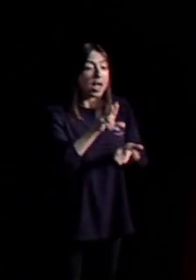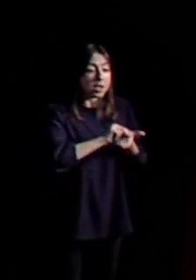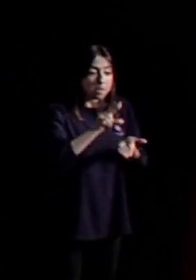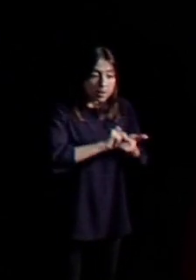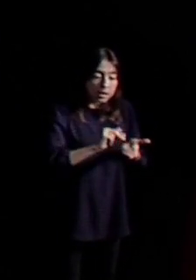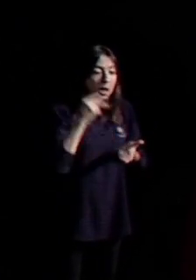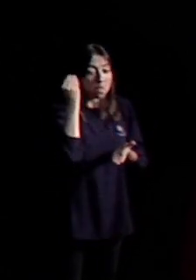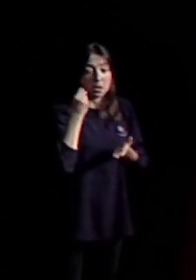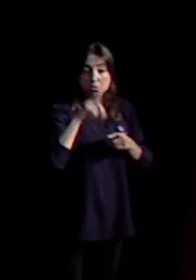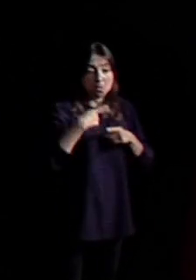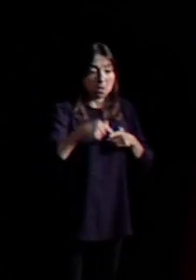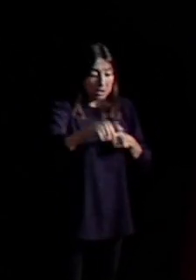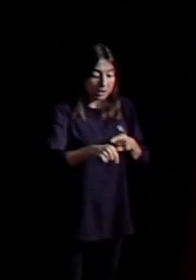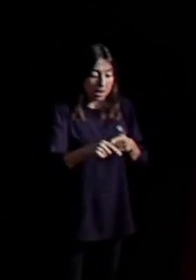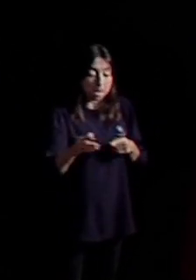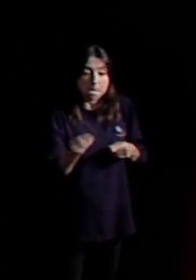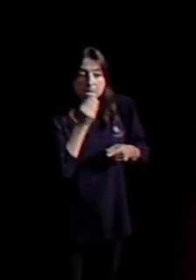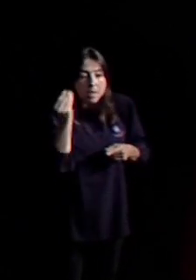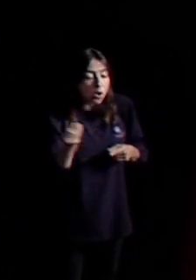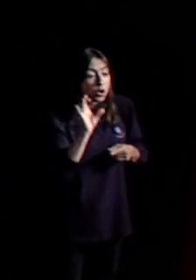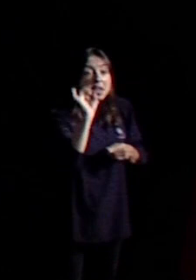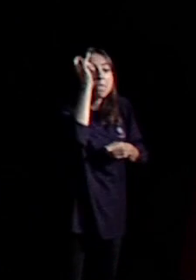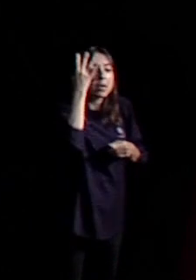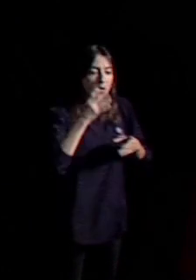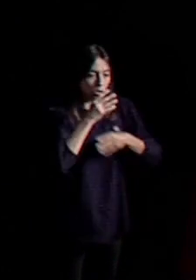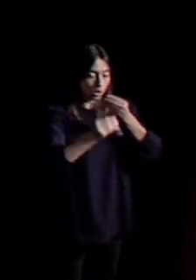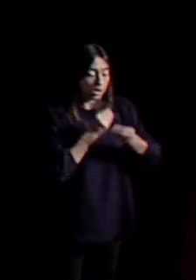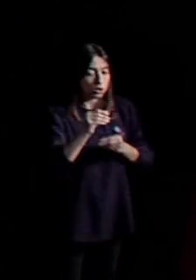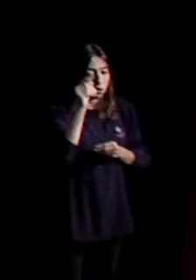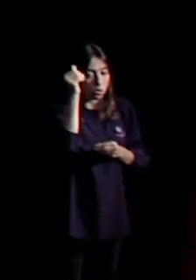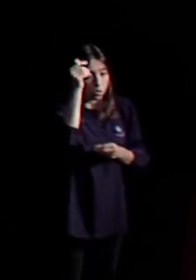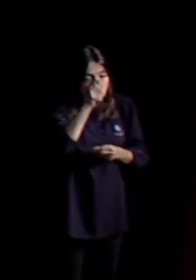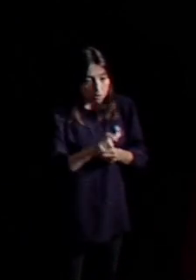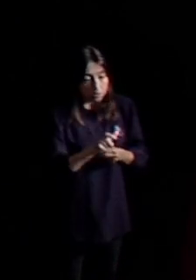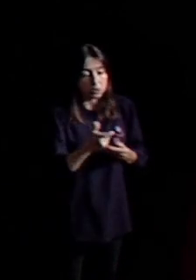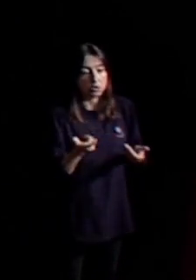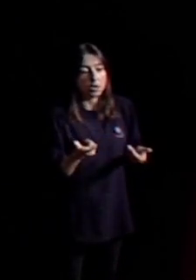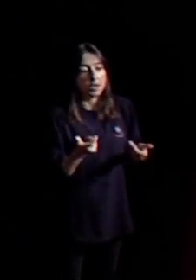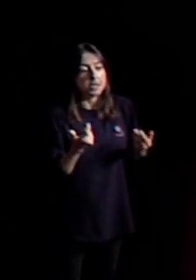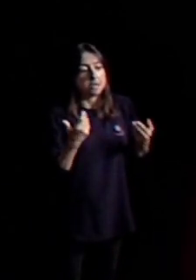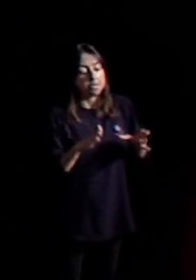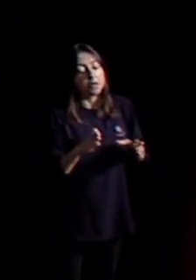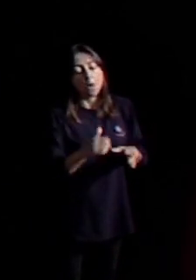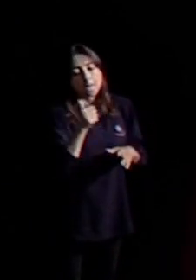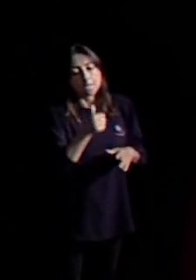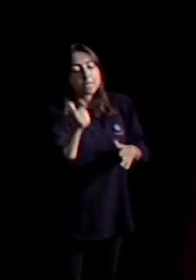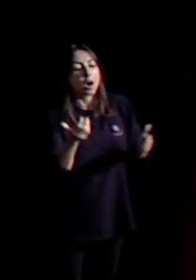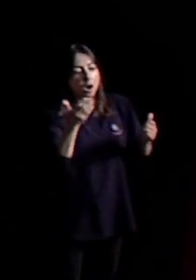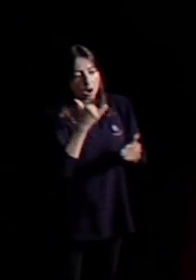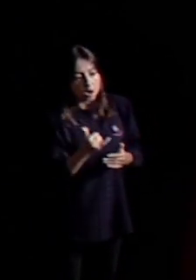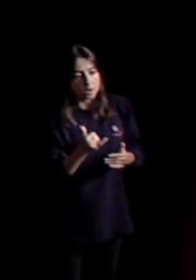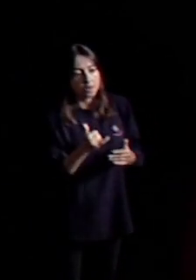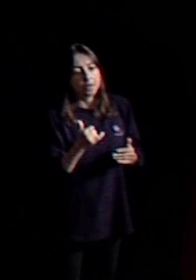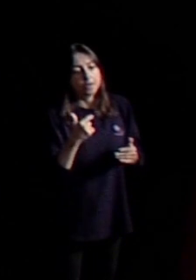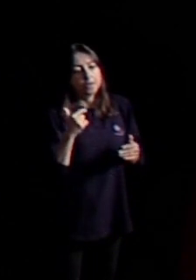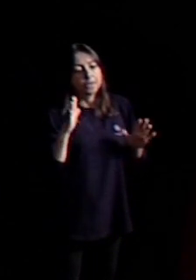mejores inventos que ha hecho el hombre, ¿no? Pero hay otras muchas más cosas. Y no quiero que se me tache,